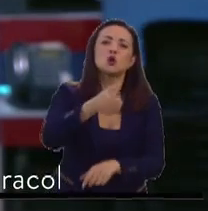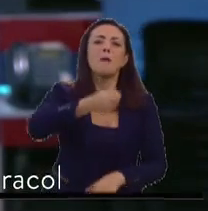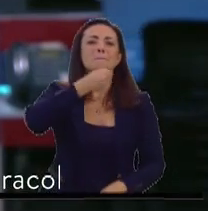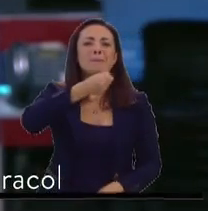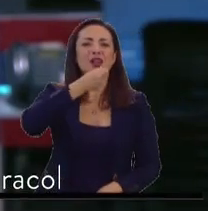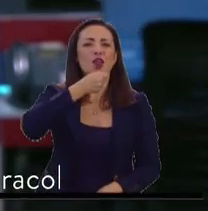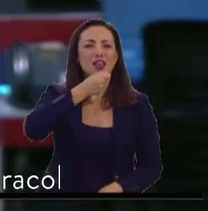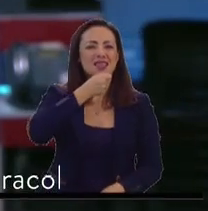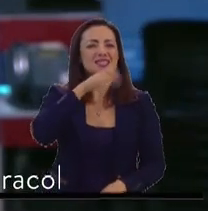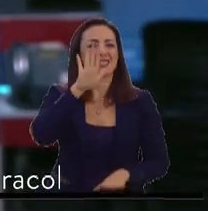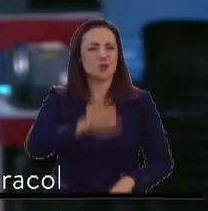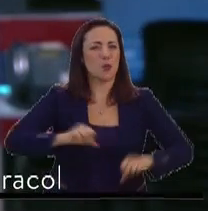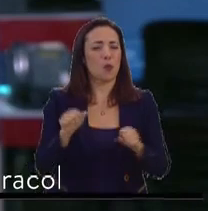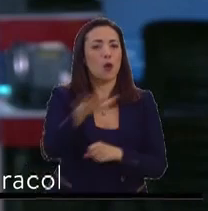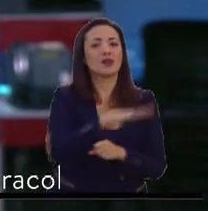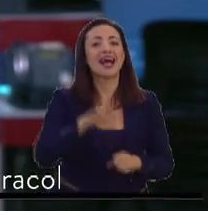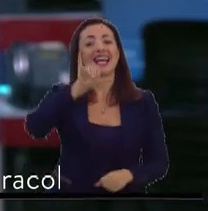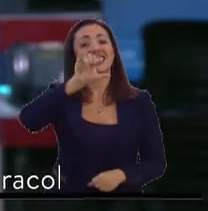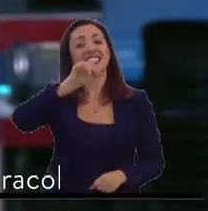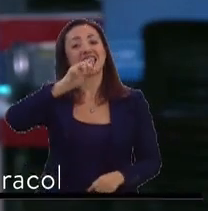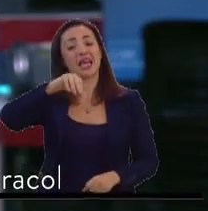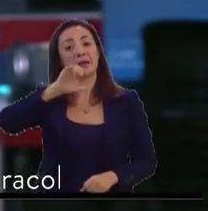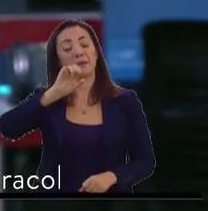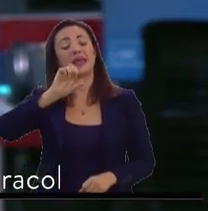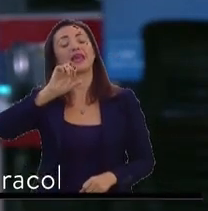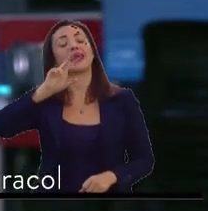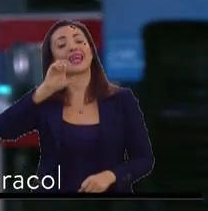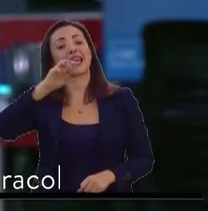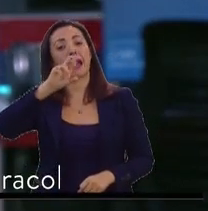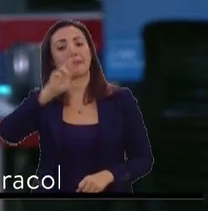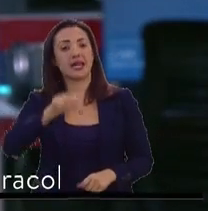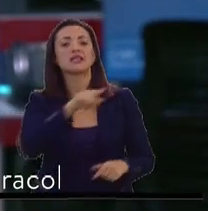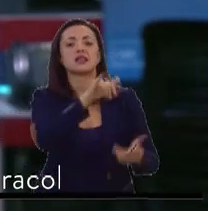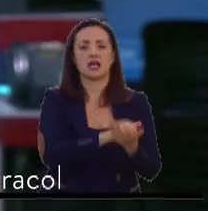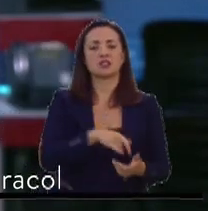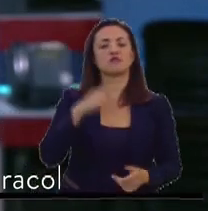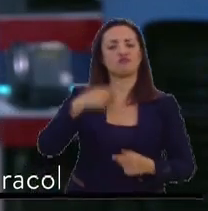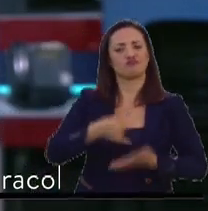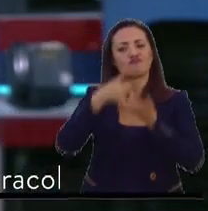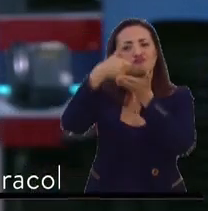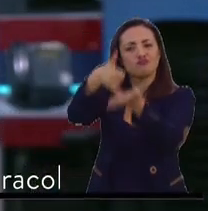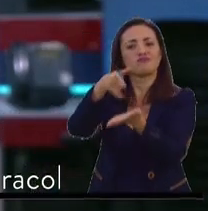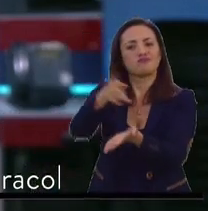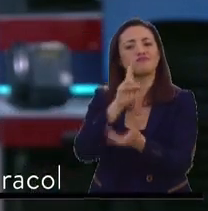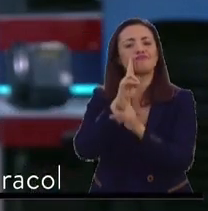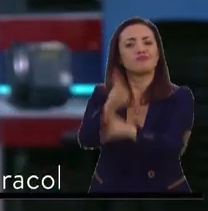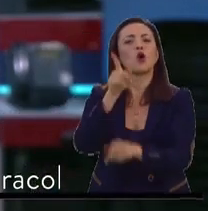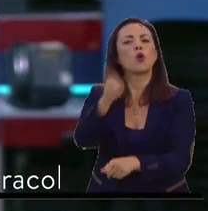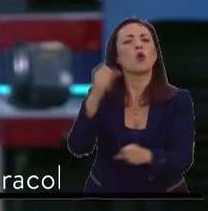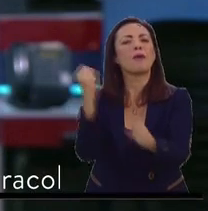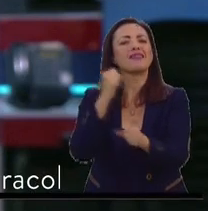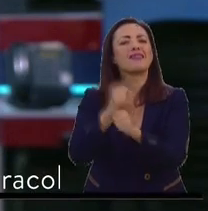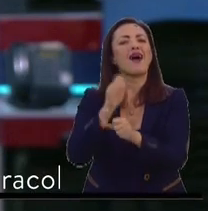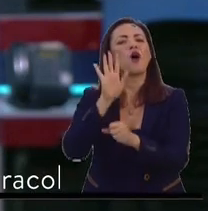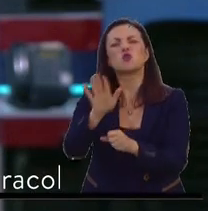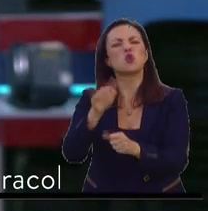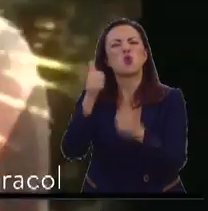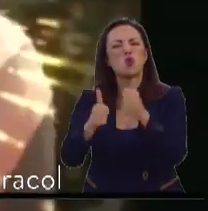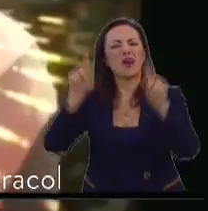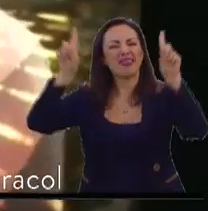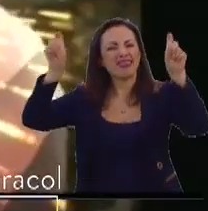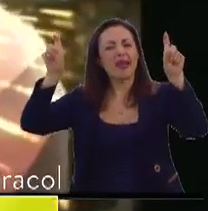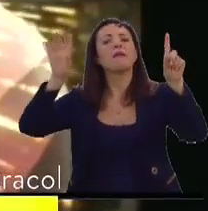obtuvo el reconocimiento Álvaro Gómez Hurtado en la categoría de Mejor Reportaje o Crónica con su trabajo Los Hijos del ICBF.